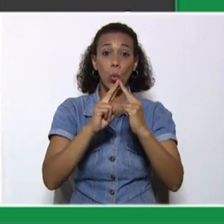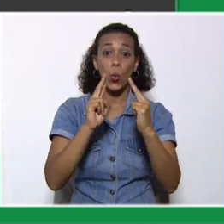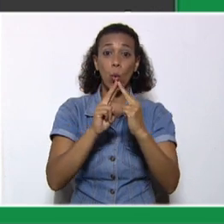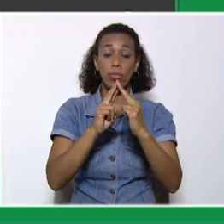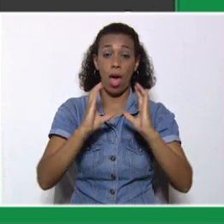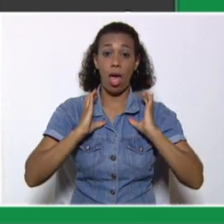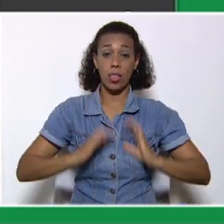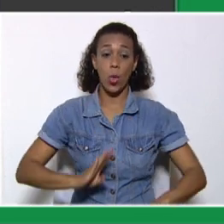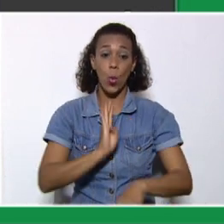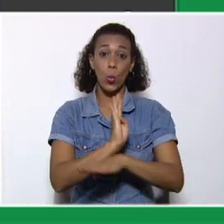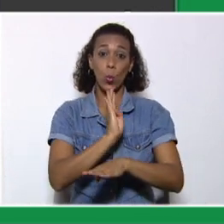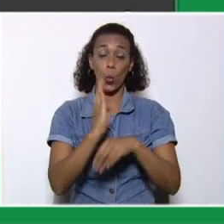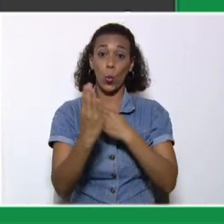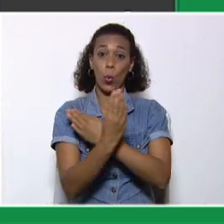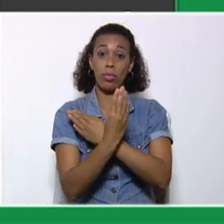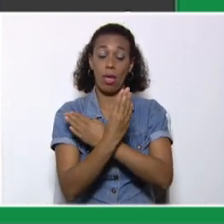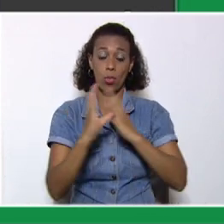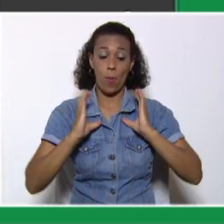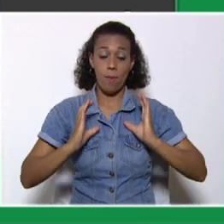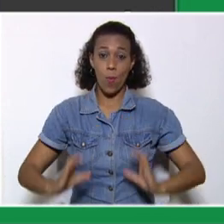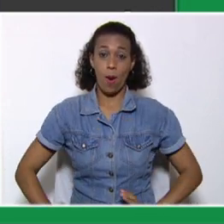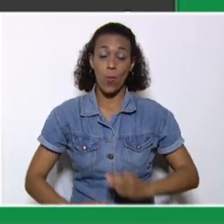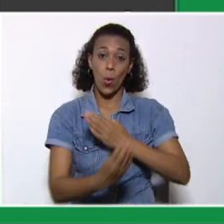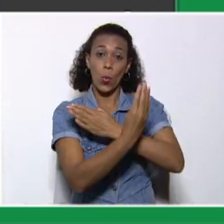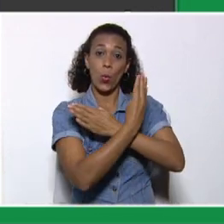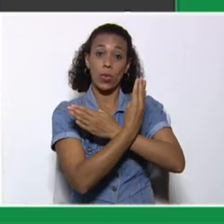Cuidando mi cuerpo.